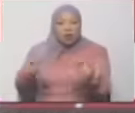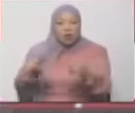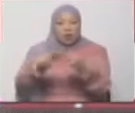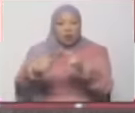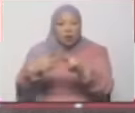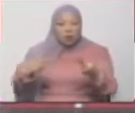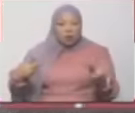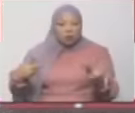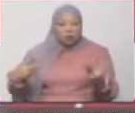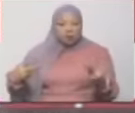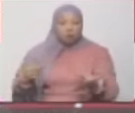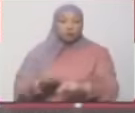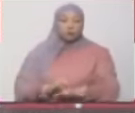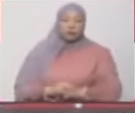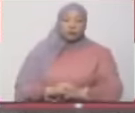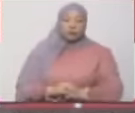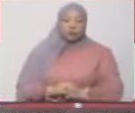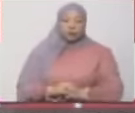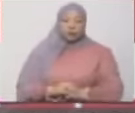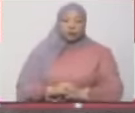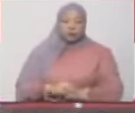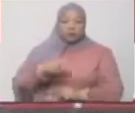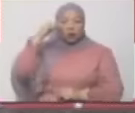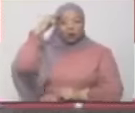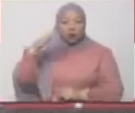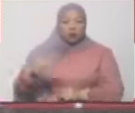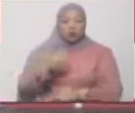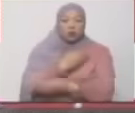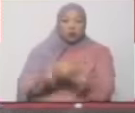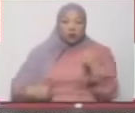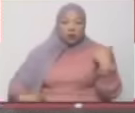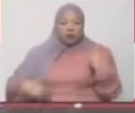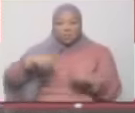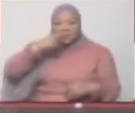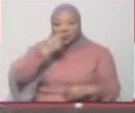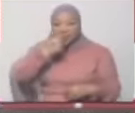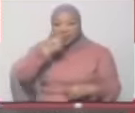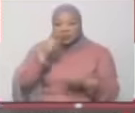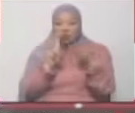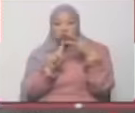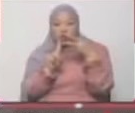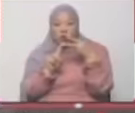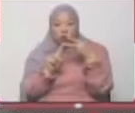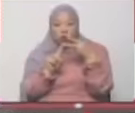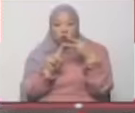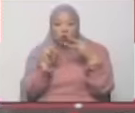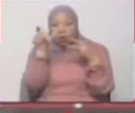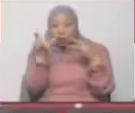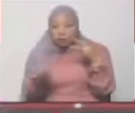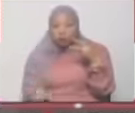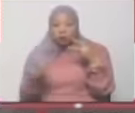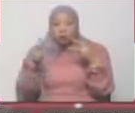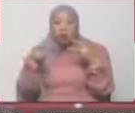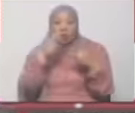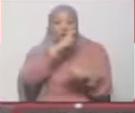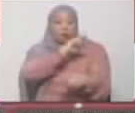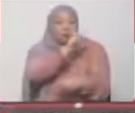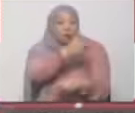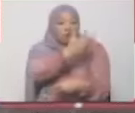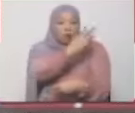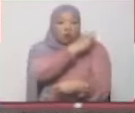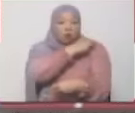Nacional, el general en jefe Hernández Lares, comandante estratégico operacional de la Fuerza